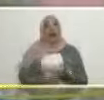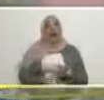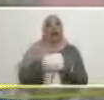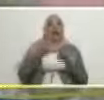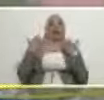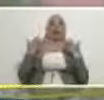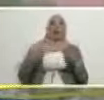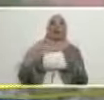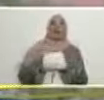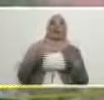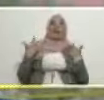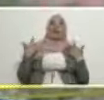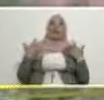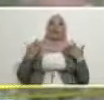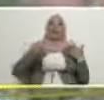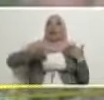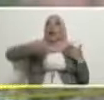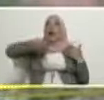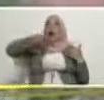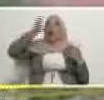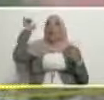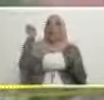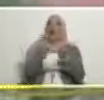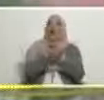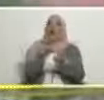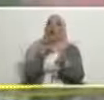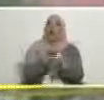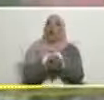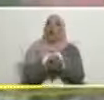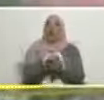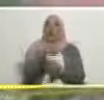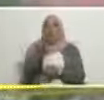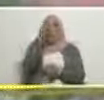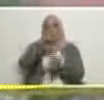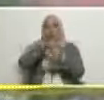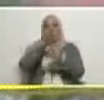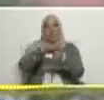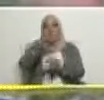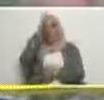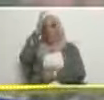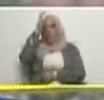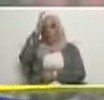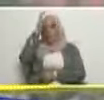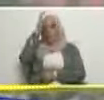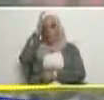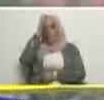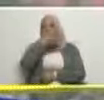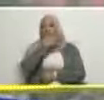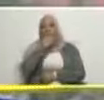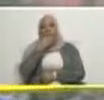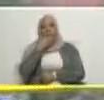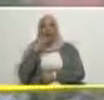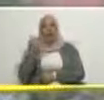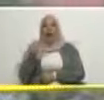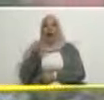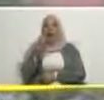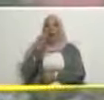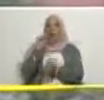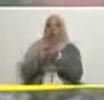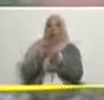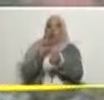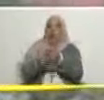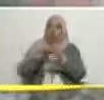ustedes, con agua de coco de Falcón, la mejor agua de coco